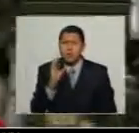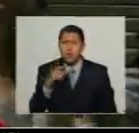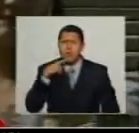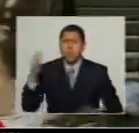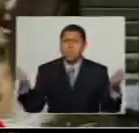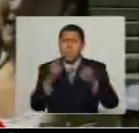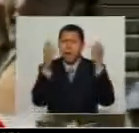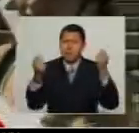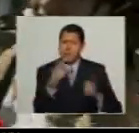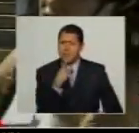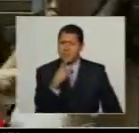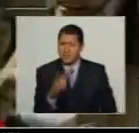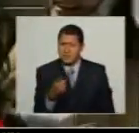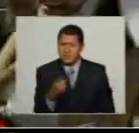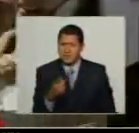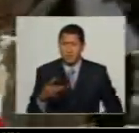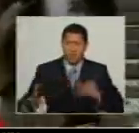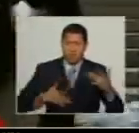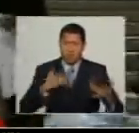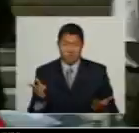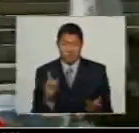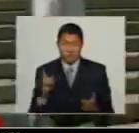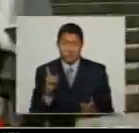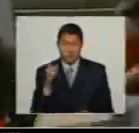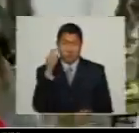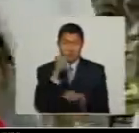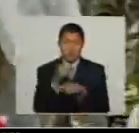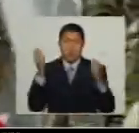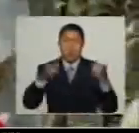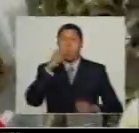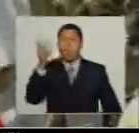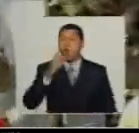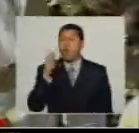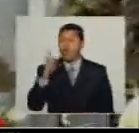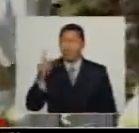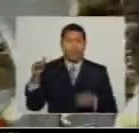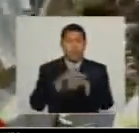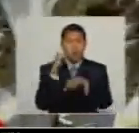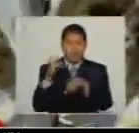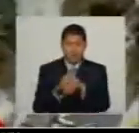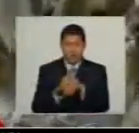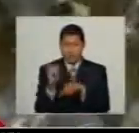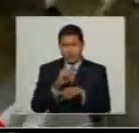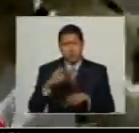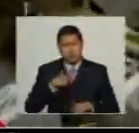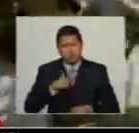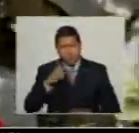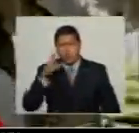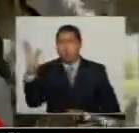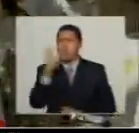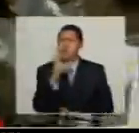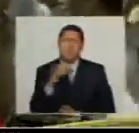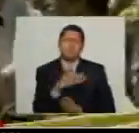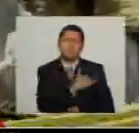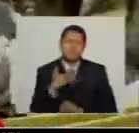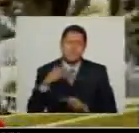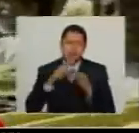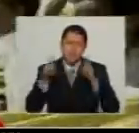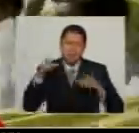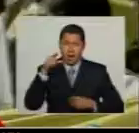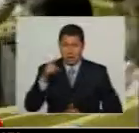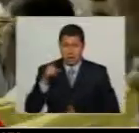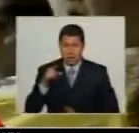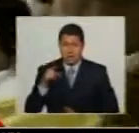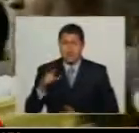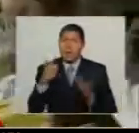nos señalaron que asistían a esta manifestación no bajo una consigna política o gubernamental, sino como colombianos que quieren la paz en su país y